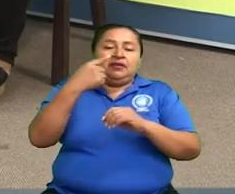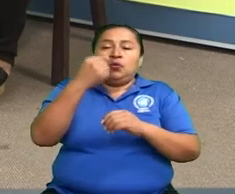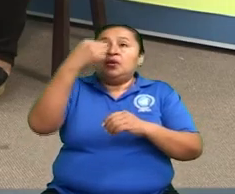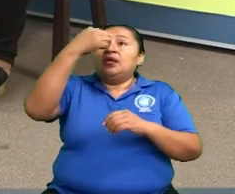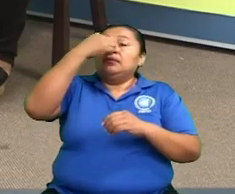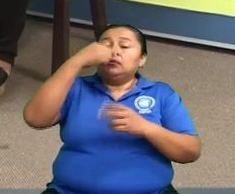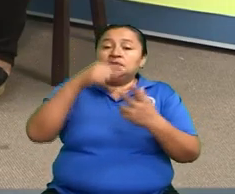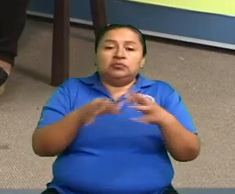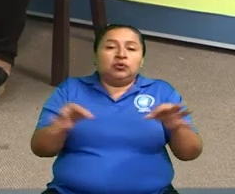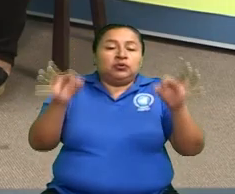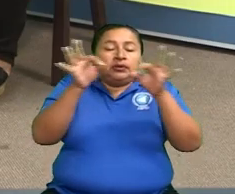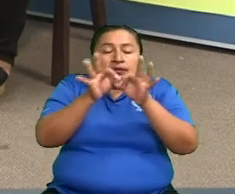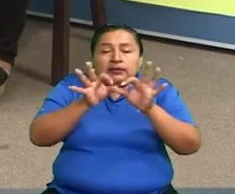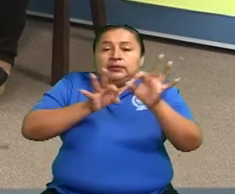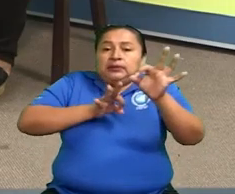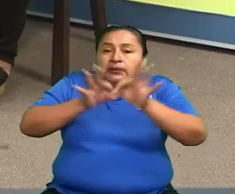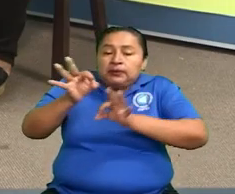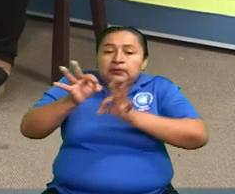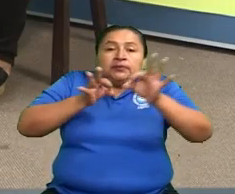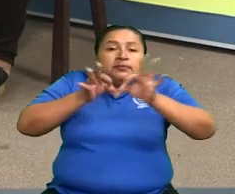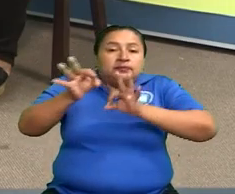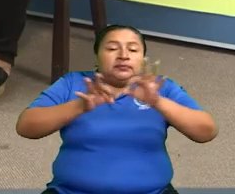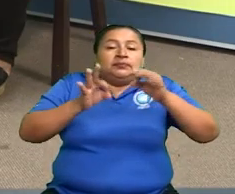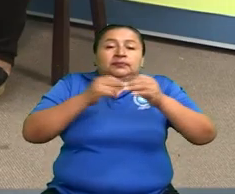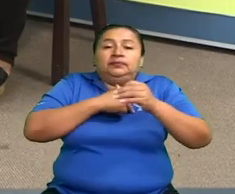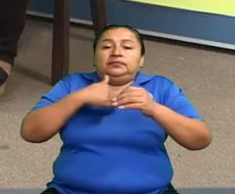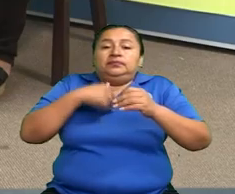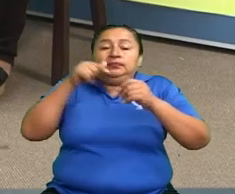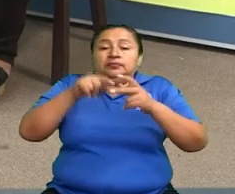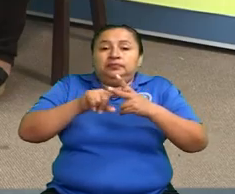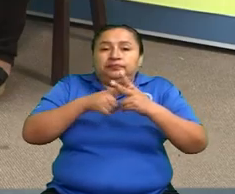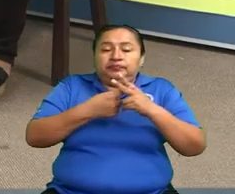y la importancia de la vacuna, y lo hace